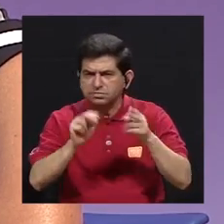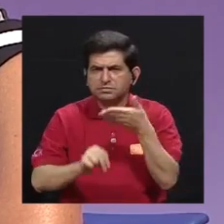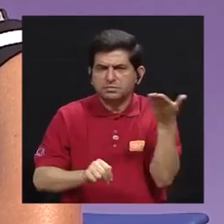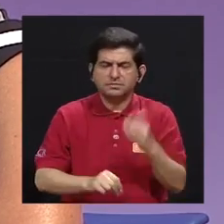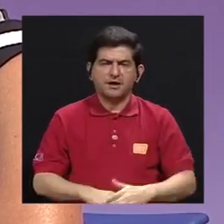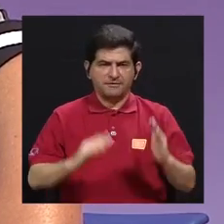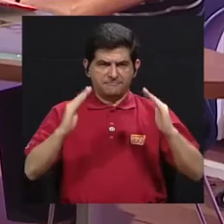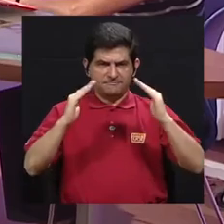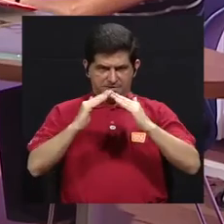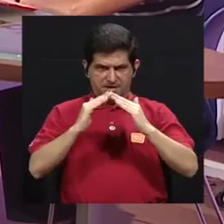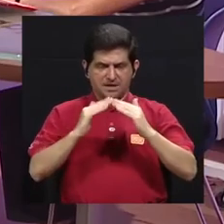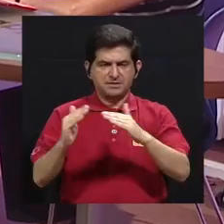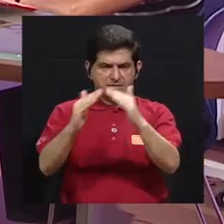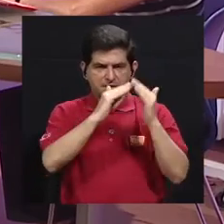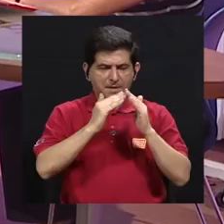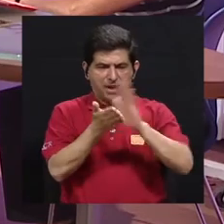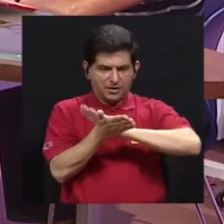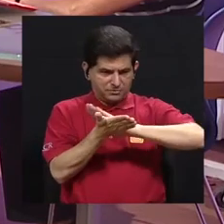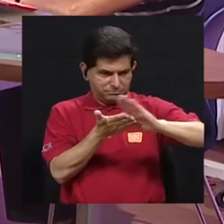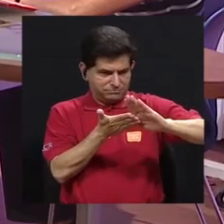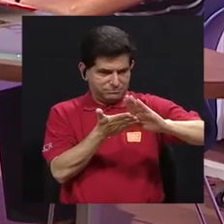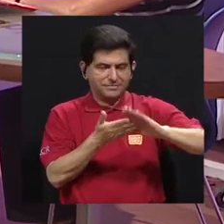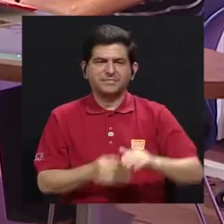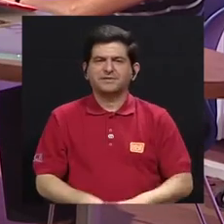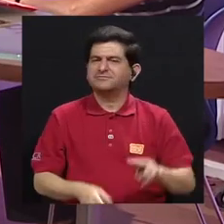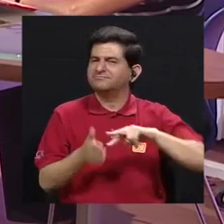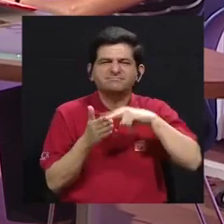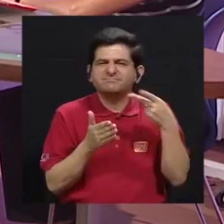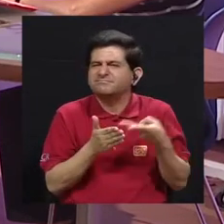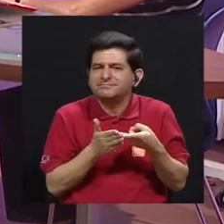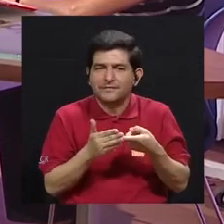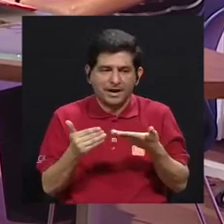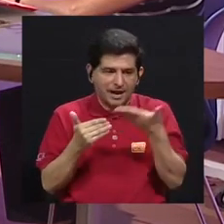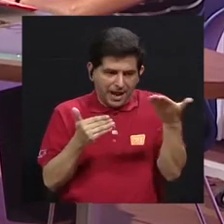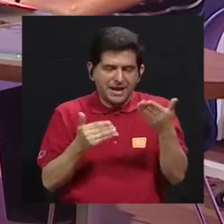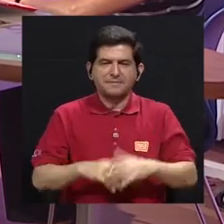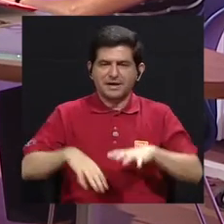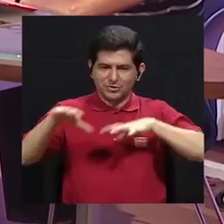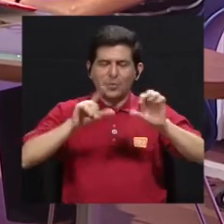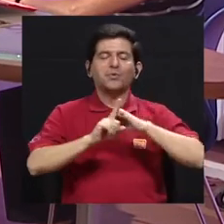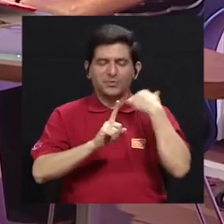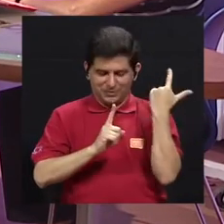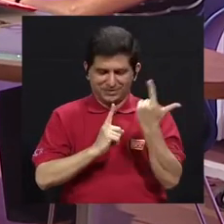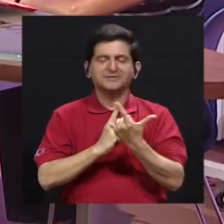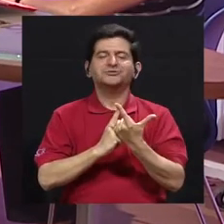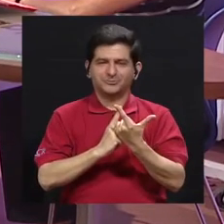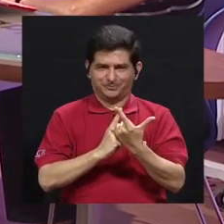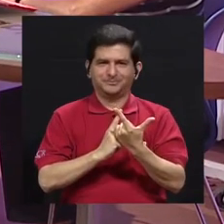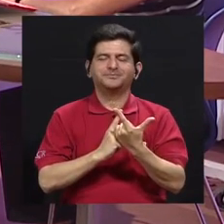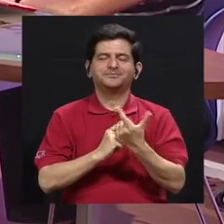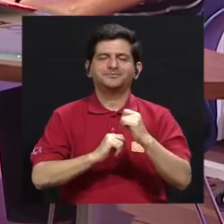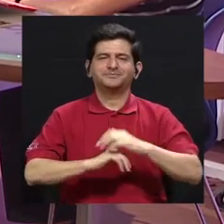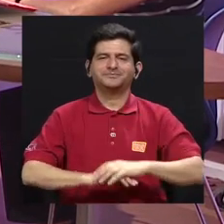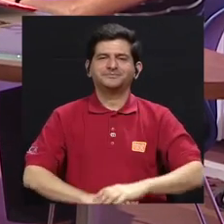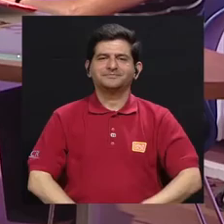que la vivienda y un barrio digno es un elemento de movilización social